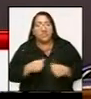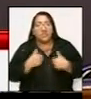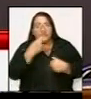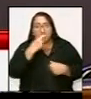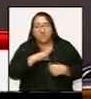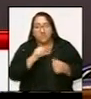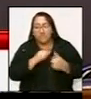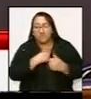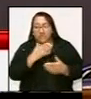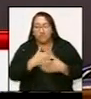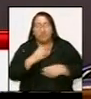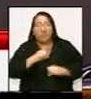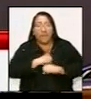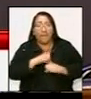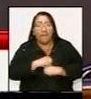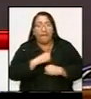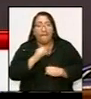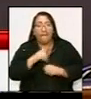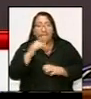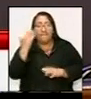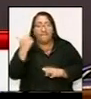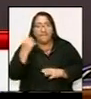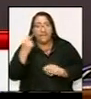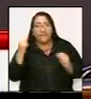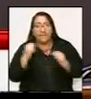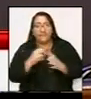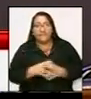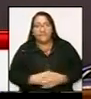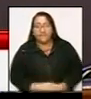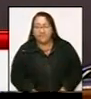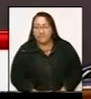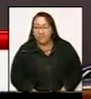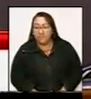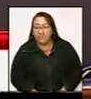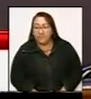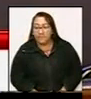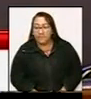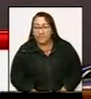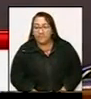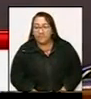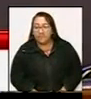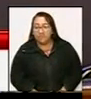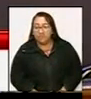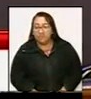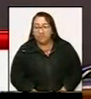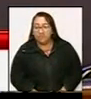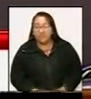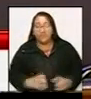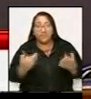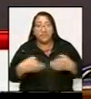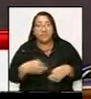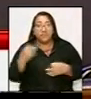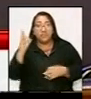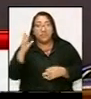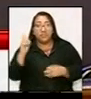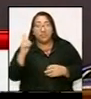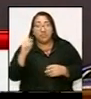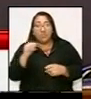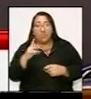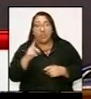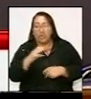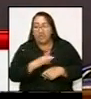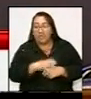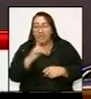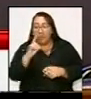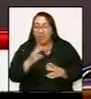niña con neumonía en los Andes durante la época de las heladas y el friaje? ¿Quién ha visto eso? Están yendo a la frontera de Bolivia con los médicos